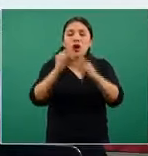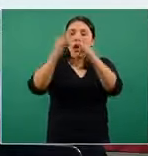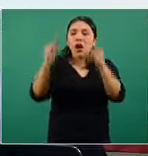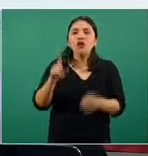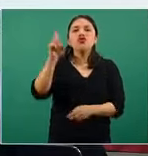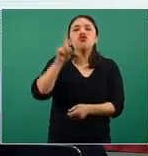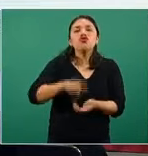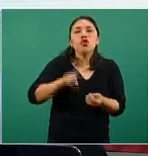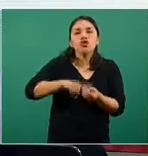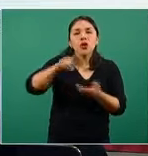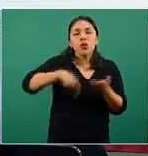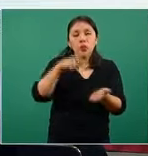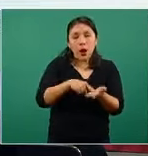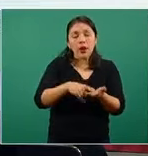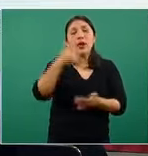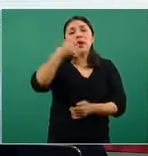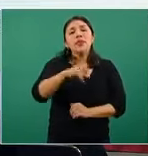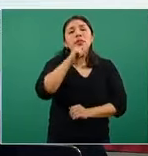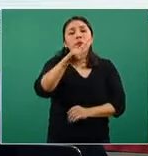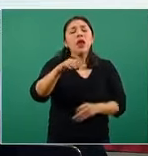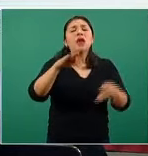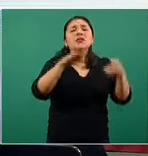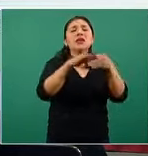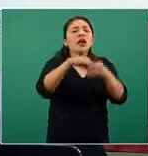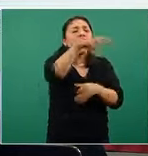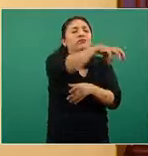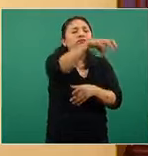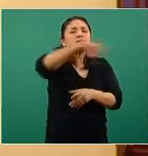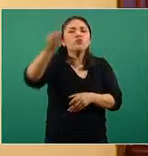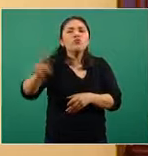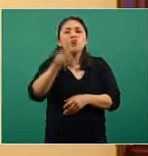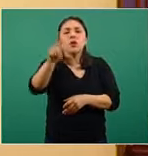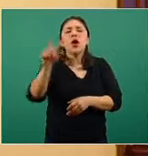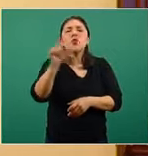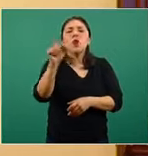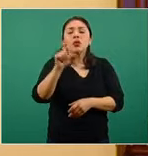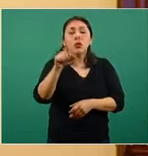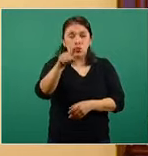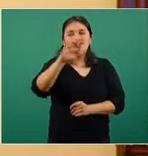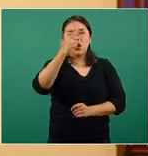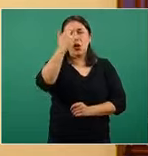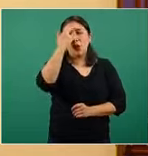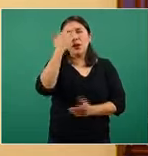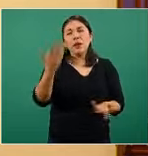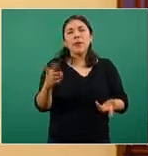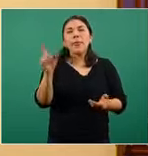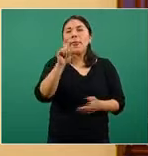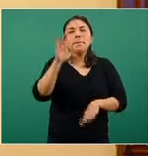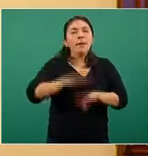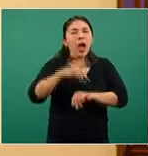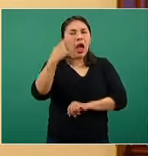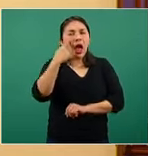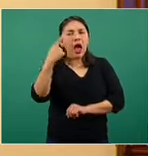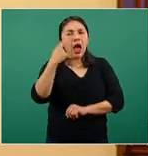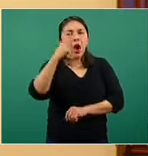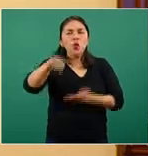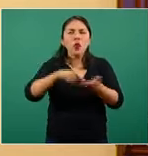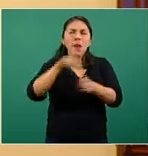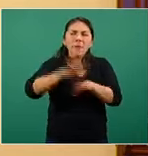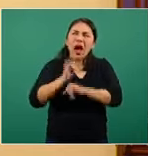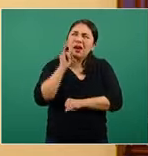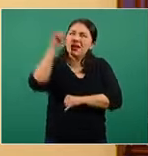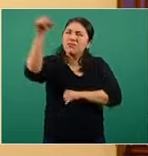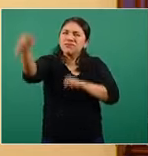y el aviso a localidades aledañas sobre el turno. Recordando que cuando estamos sobre todo en las localidades más